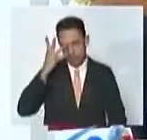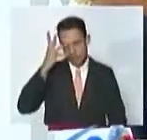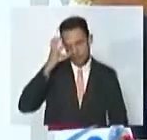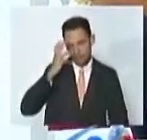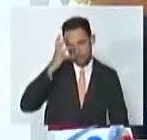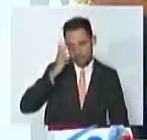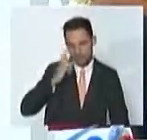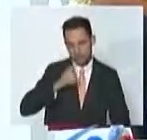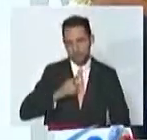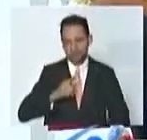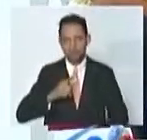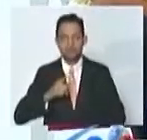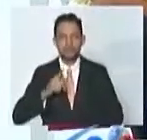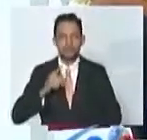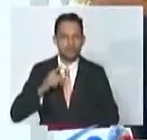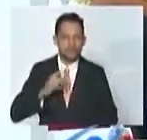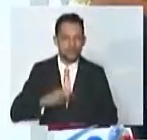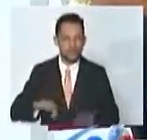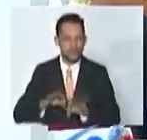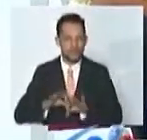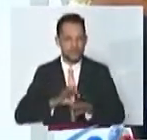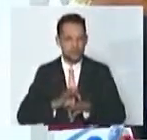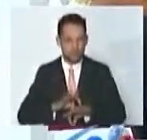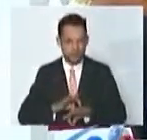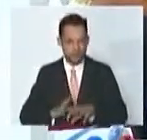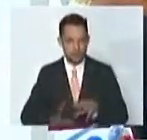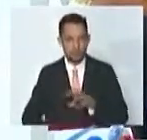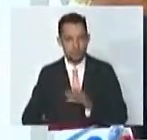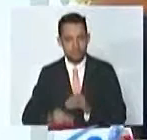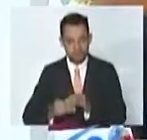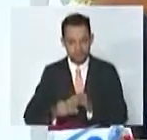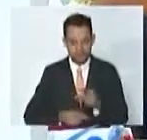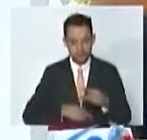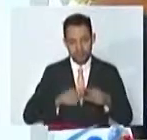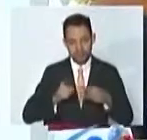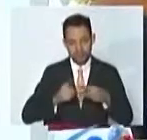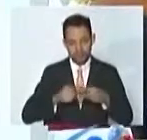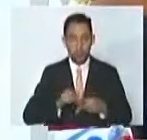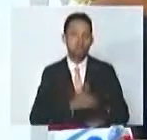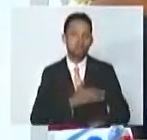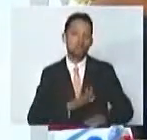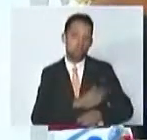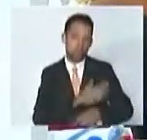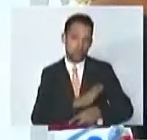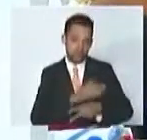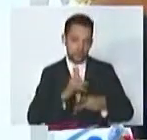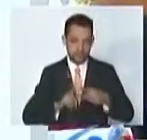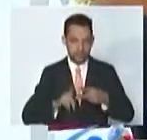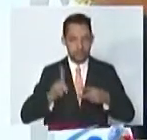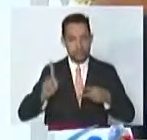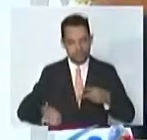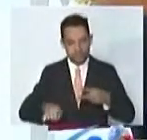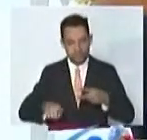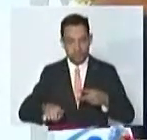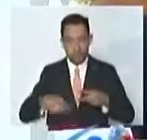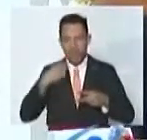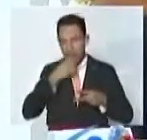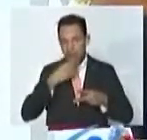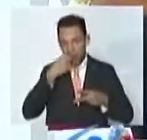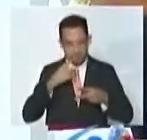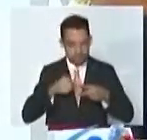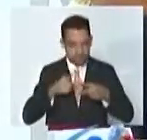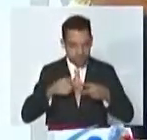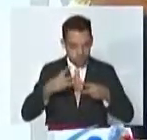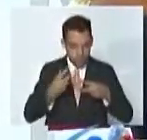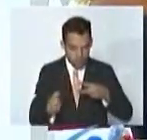fonoaudiología. Pero usted tocó otro medio de comunicación muy importante, la audición. Y aquí vamos,